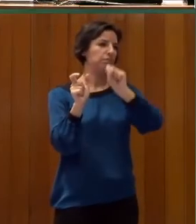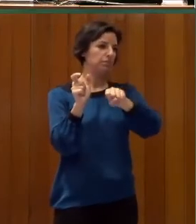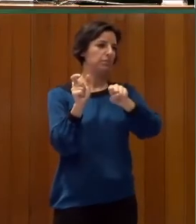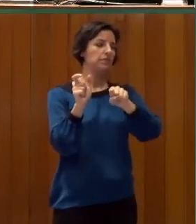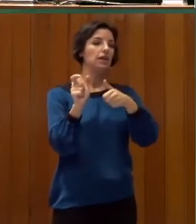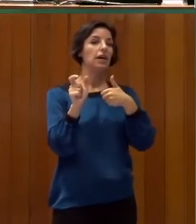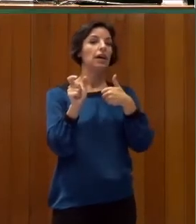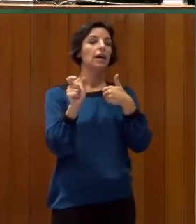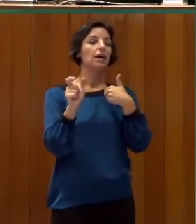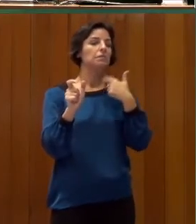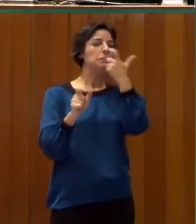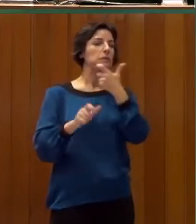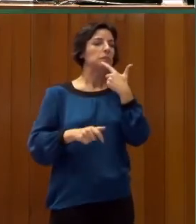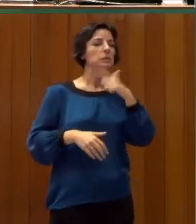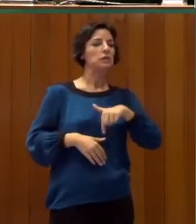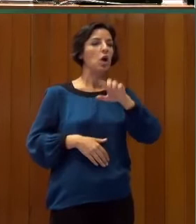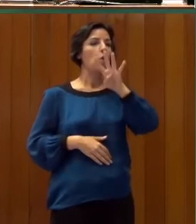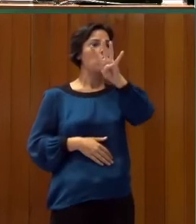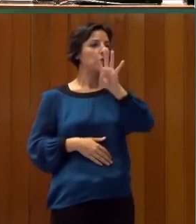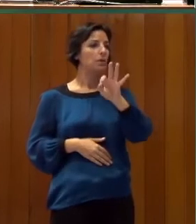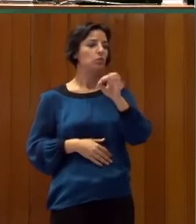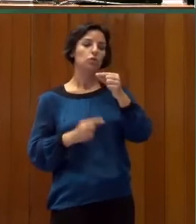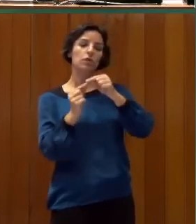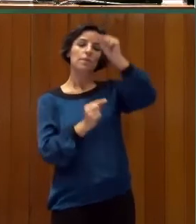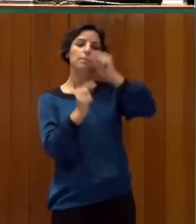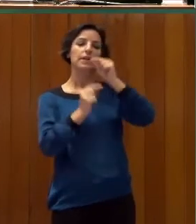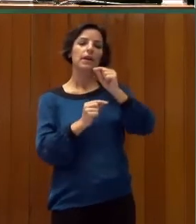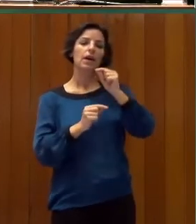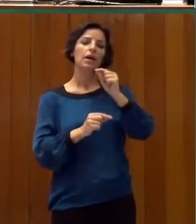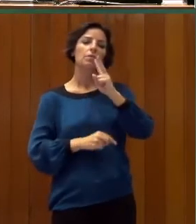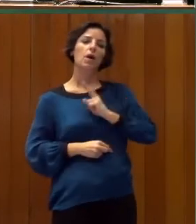y mide el número de aciertos y tiempo de reacción.